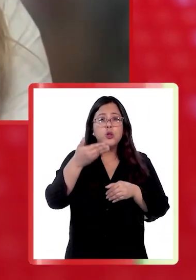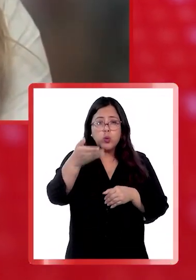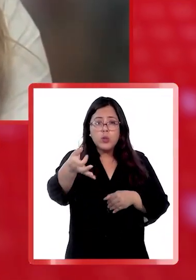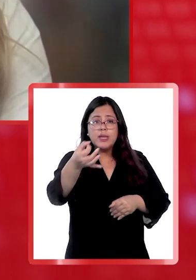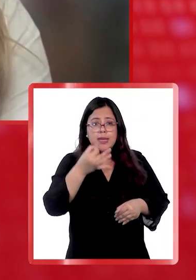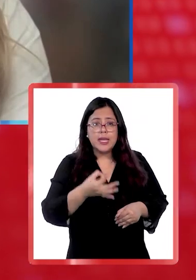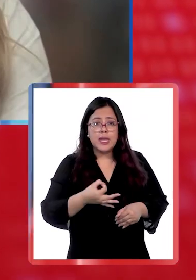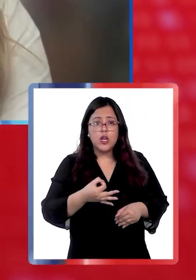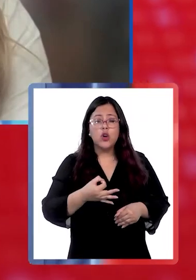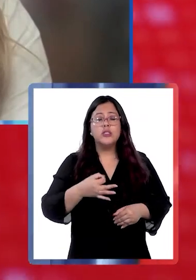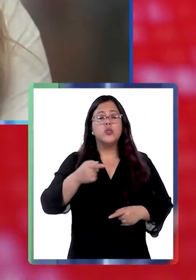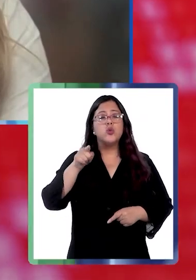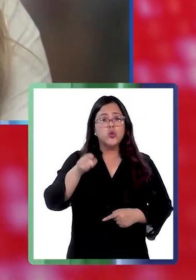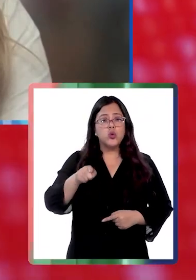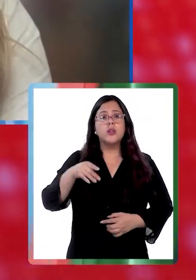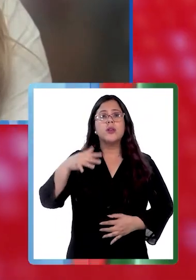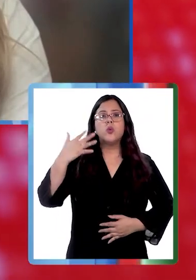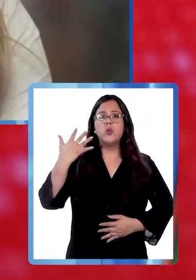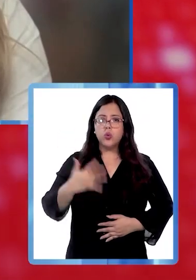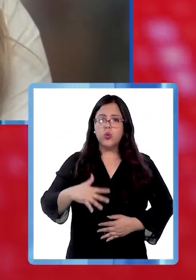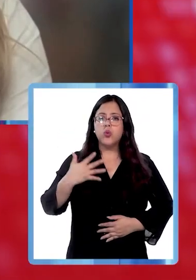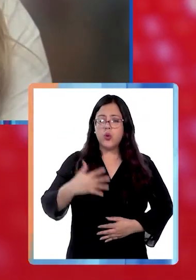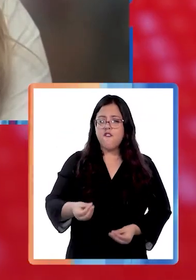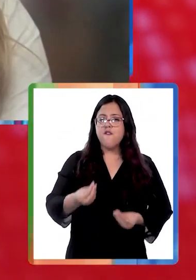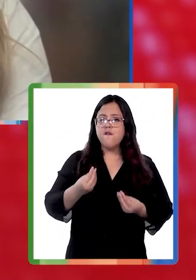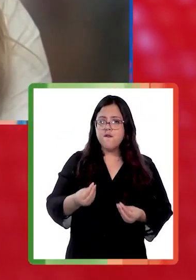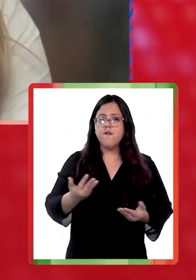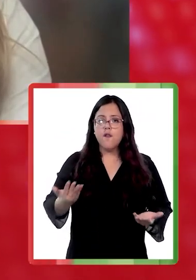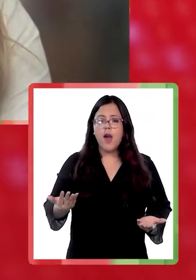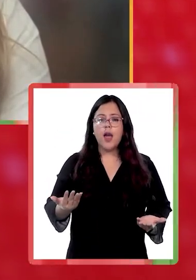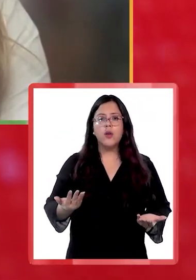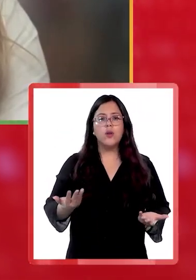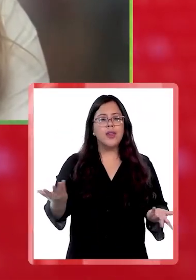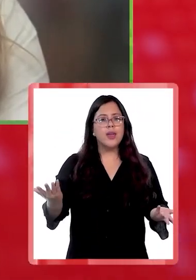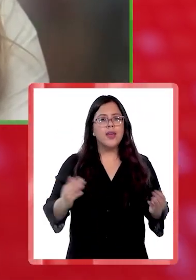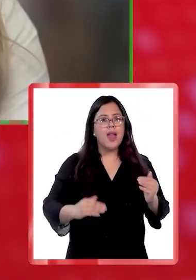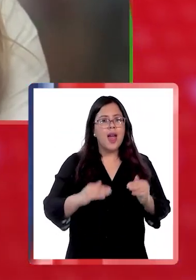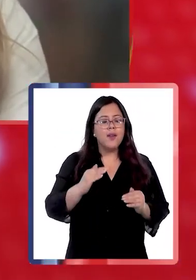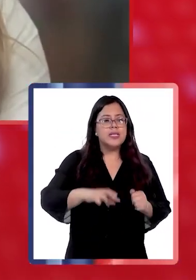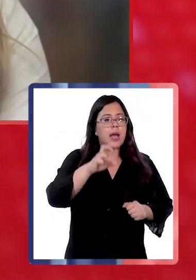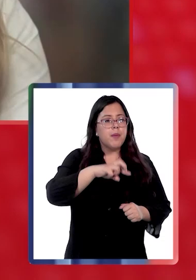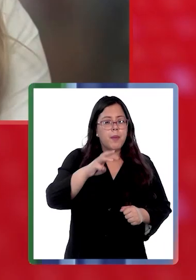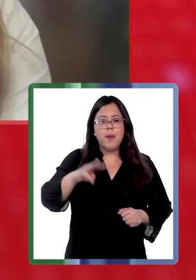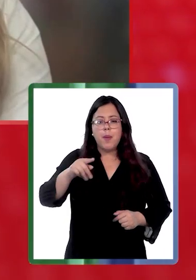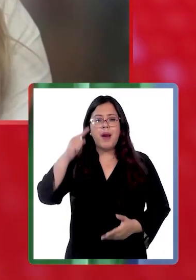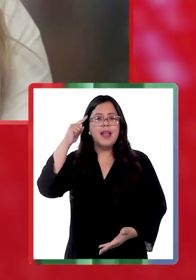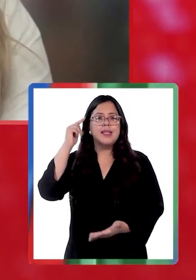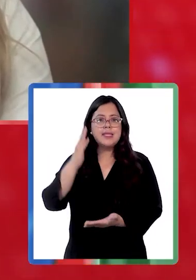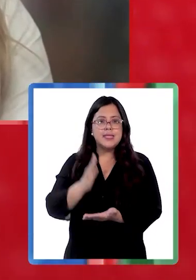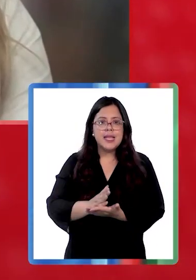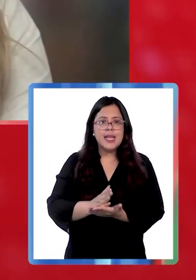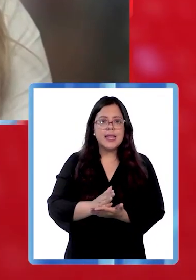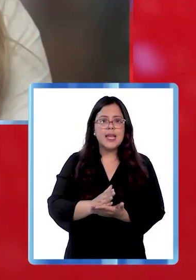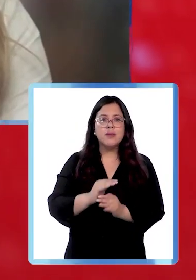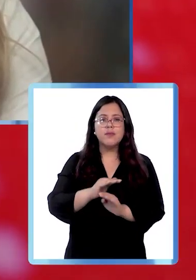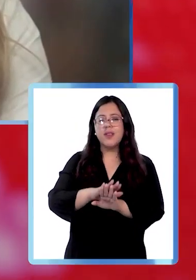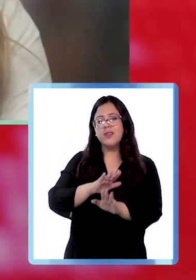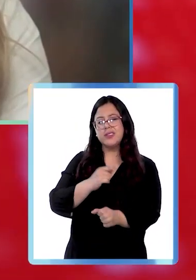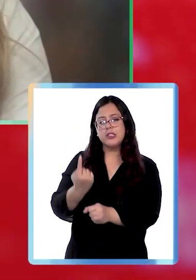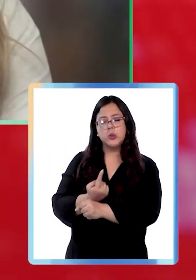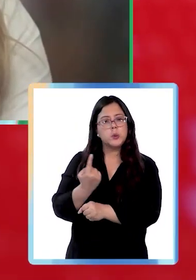quedarme justo con lo que acaba de decir, que considero que es un punto sumamente bueno, y es muchas veces los papás